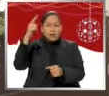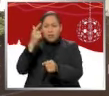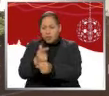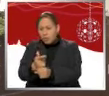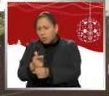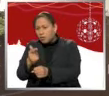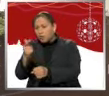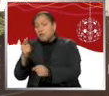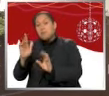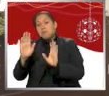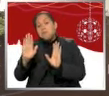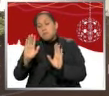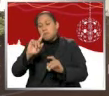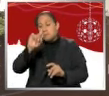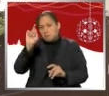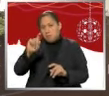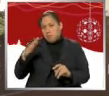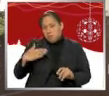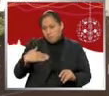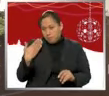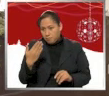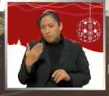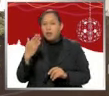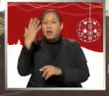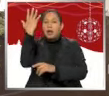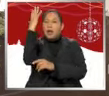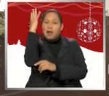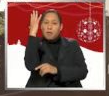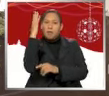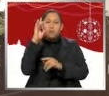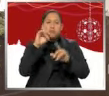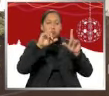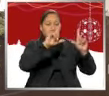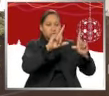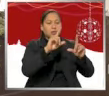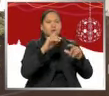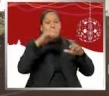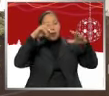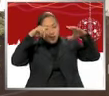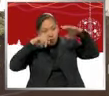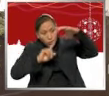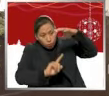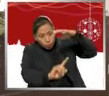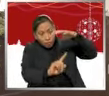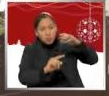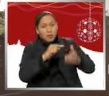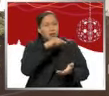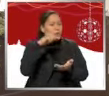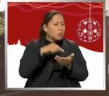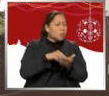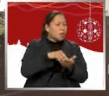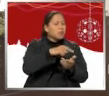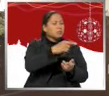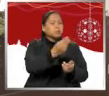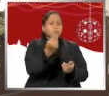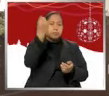encontraron milagrosamente en árboles, cuevas, en lugares como